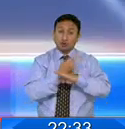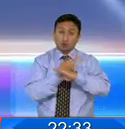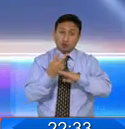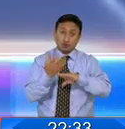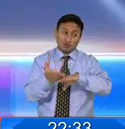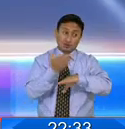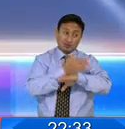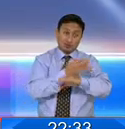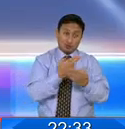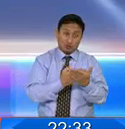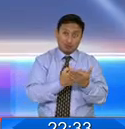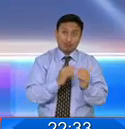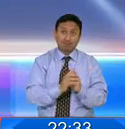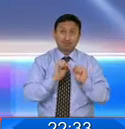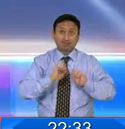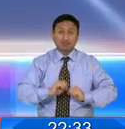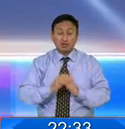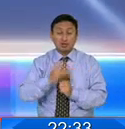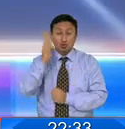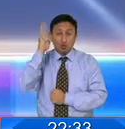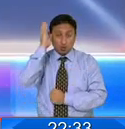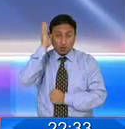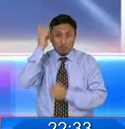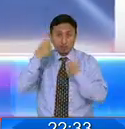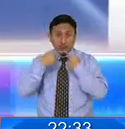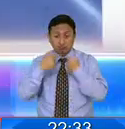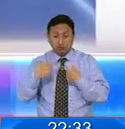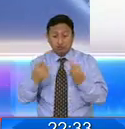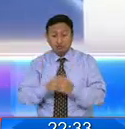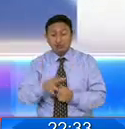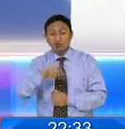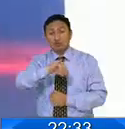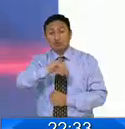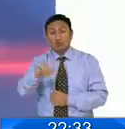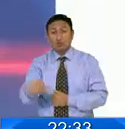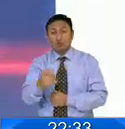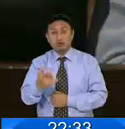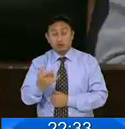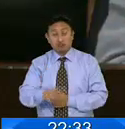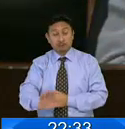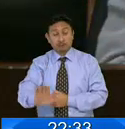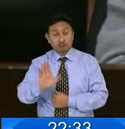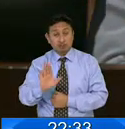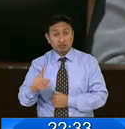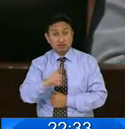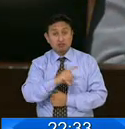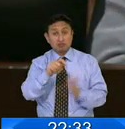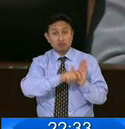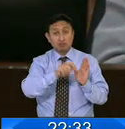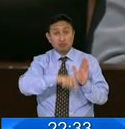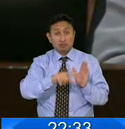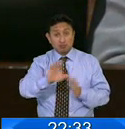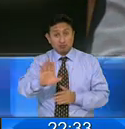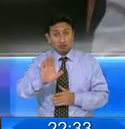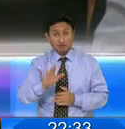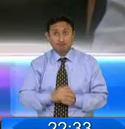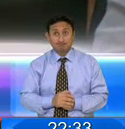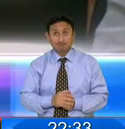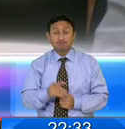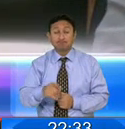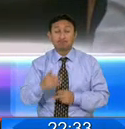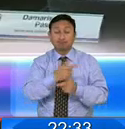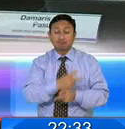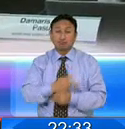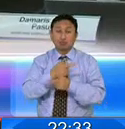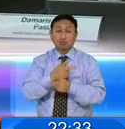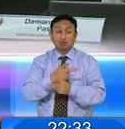sesiones, Jorge Yunda emitió una nueva convocatoria para este jueves y con una advertencia desde la Procuradora Metropolitana, que si los